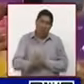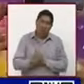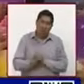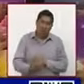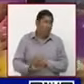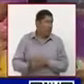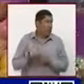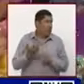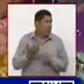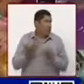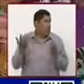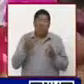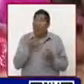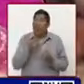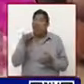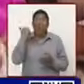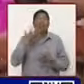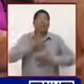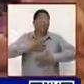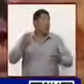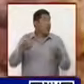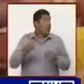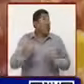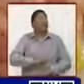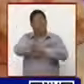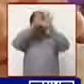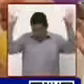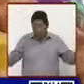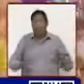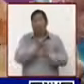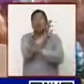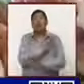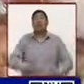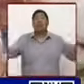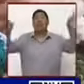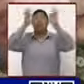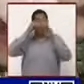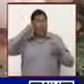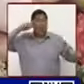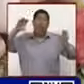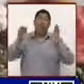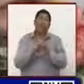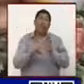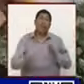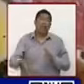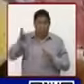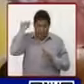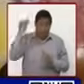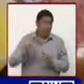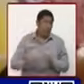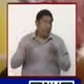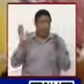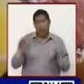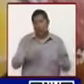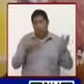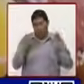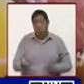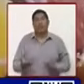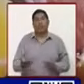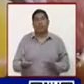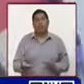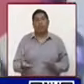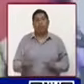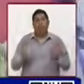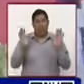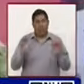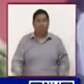los alimentos que al difunto le gustaba y, claro, lo más importante, las fotografías de las personas que estamos, bueno, que